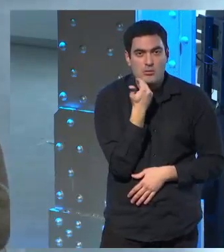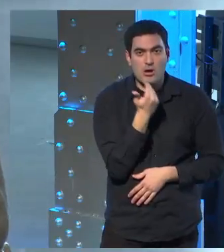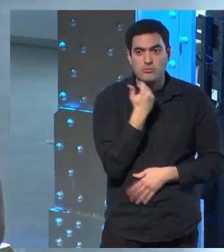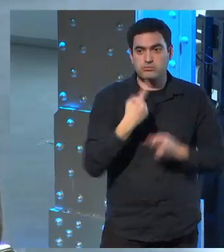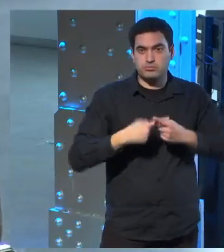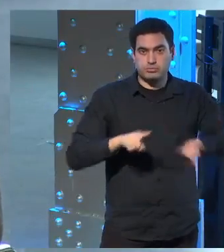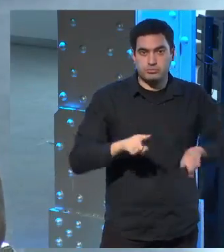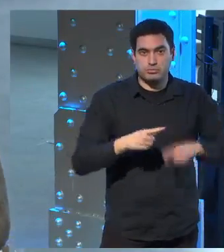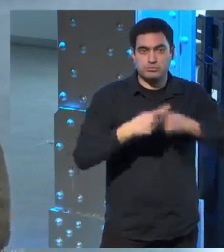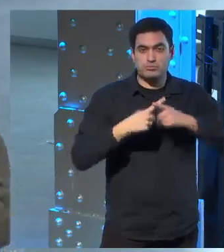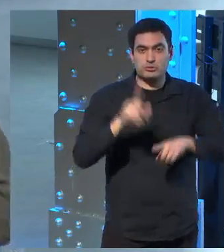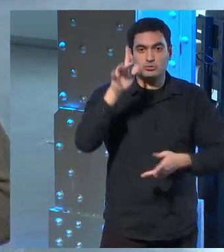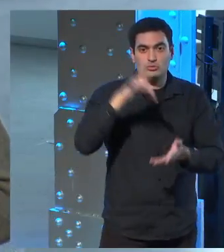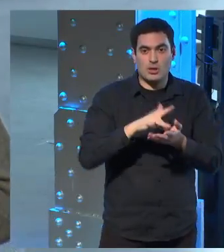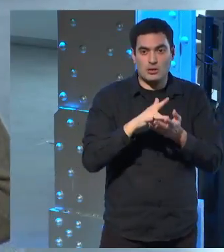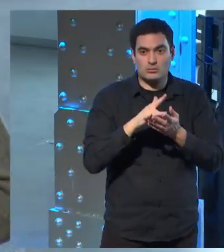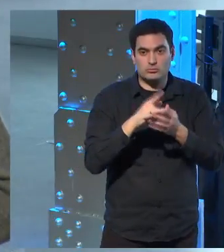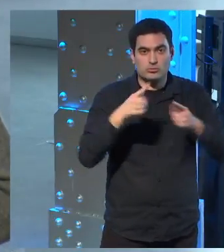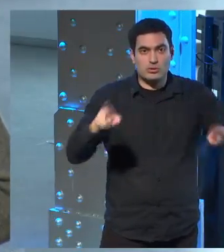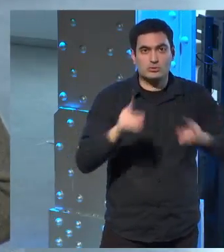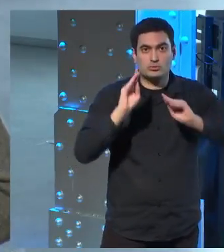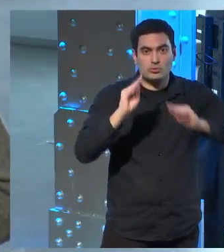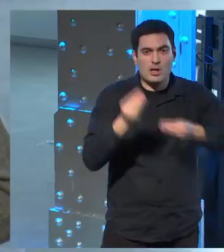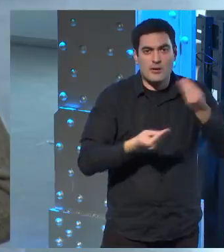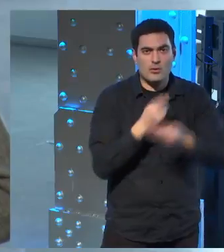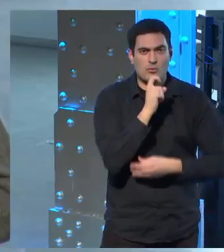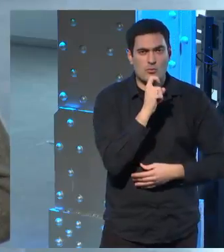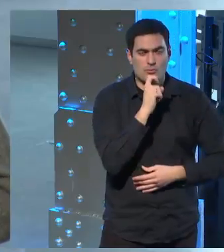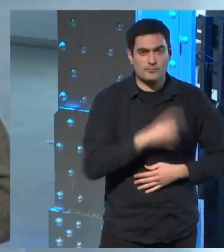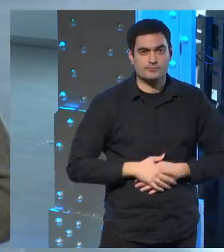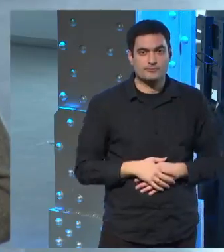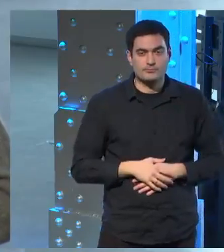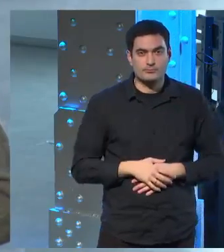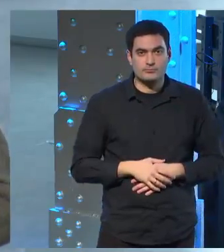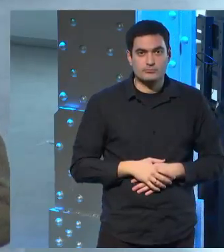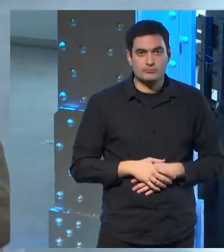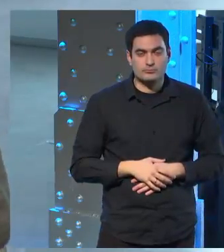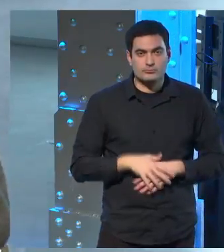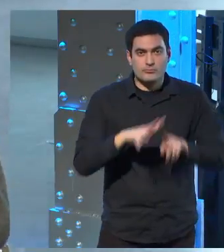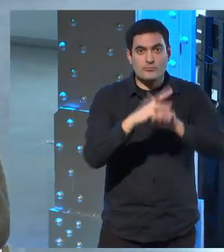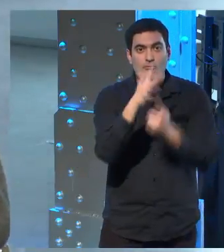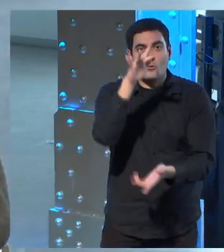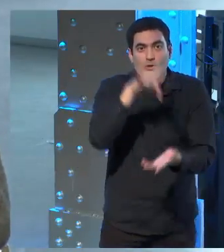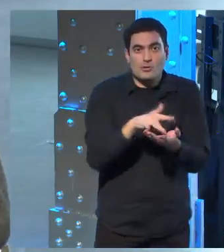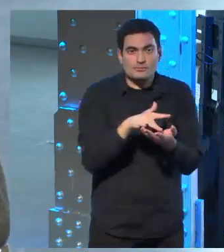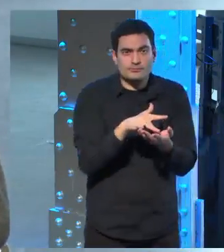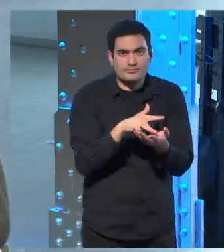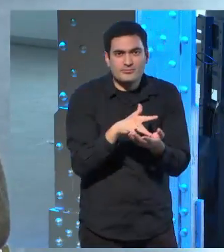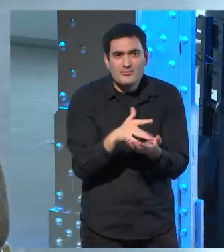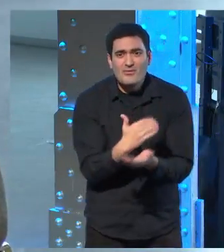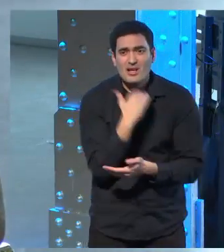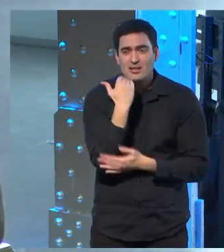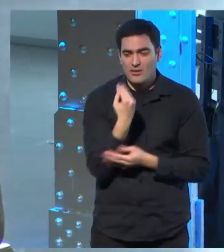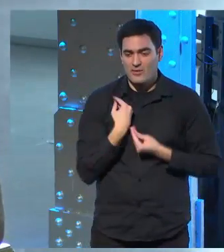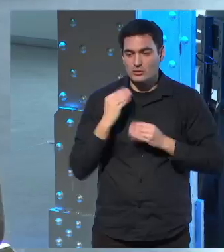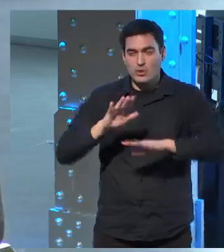completamente distinto en su obra, y lo está haciendo en un momento que es casi el final